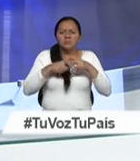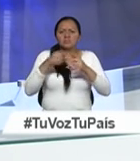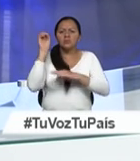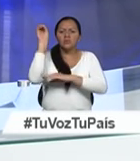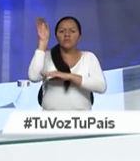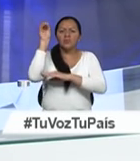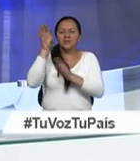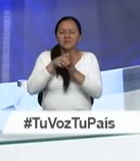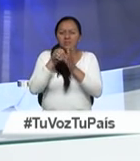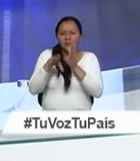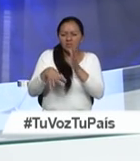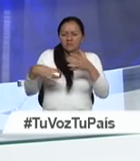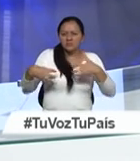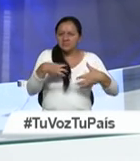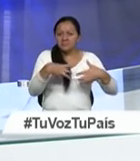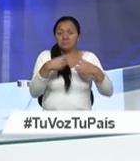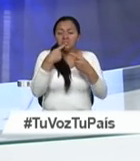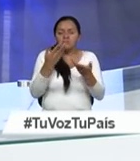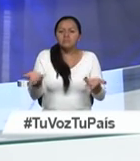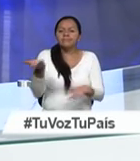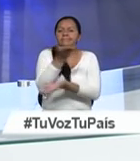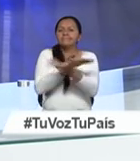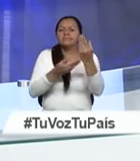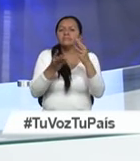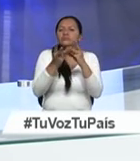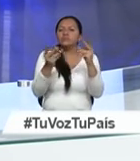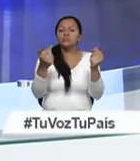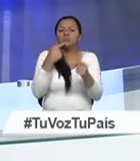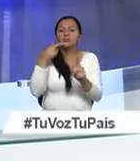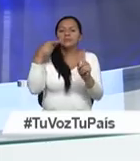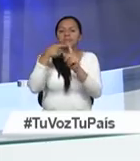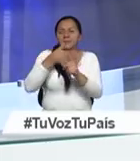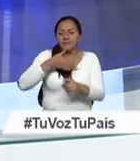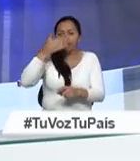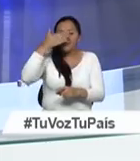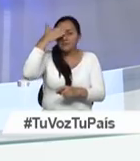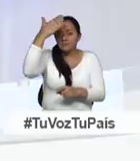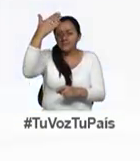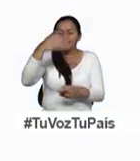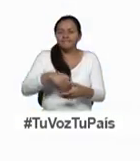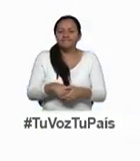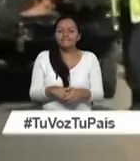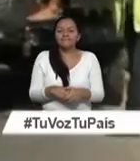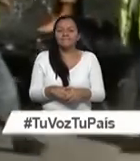de donantes para solventar los retos que enfrenta Afganistán.